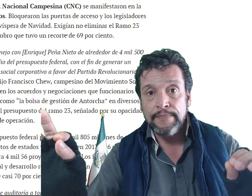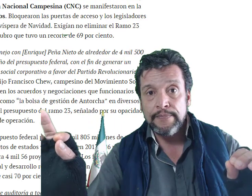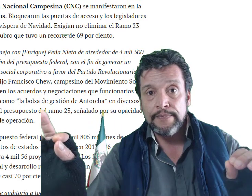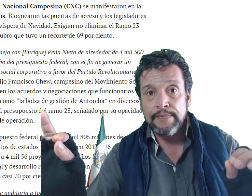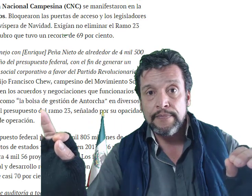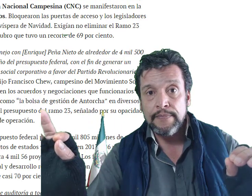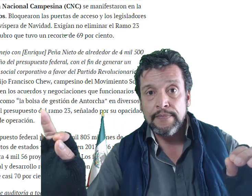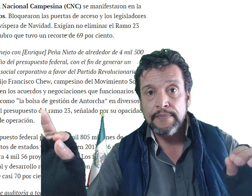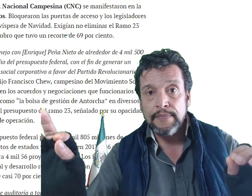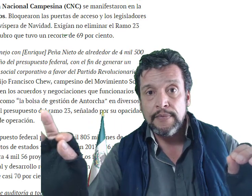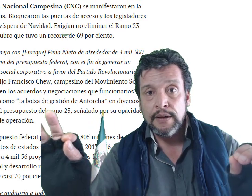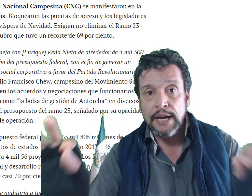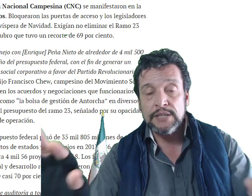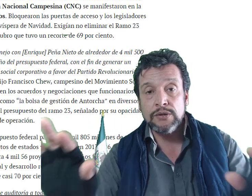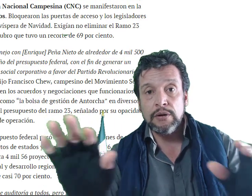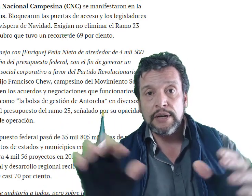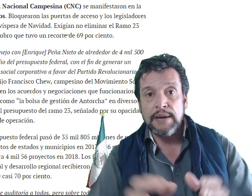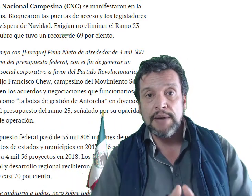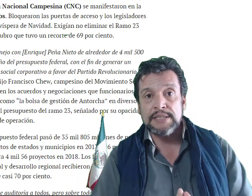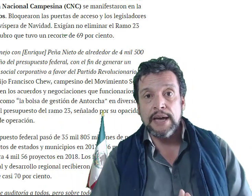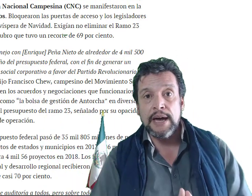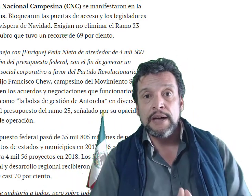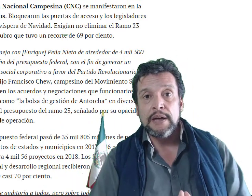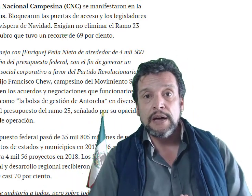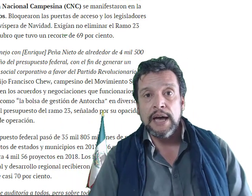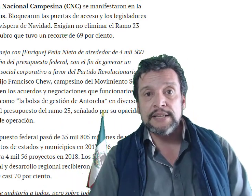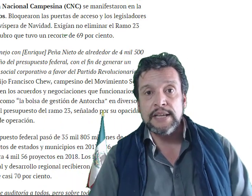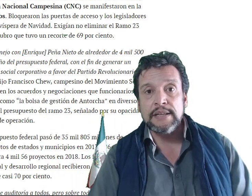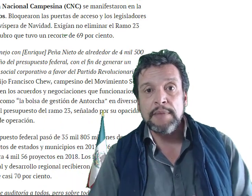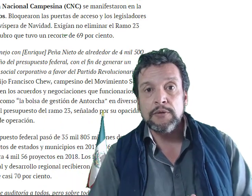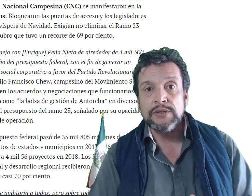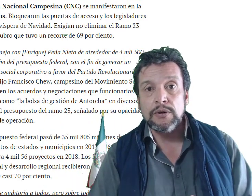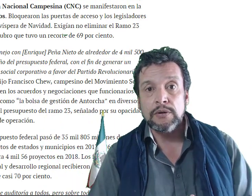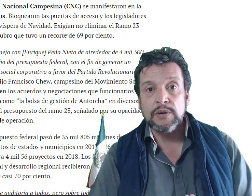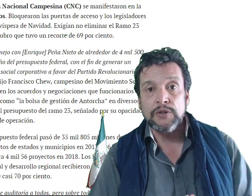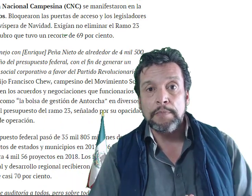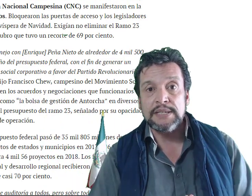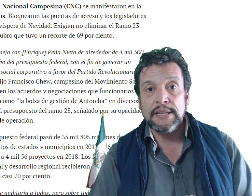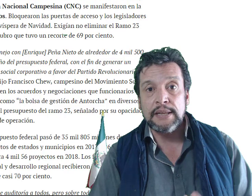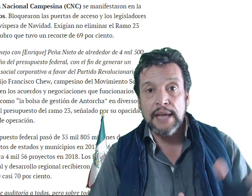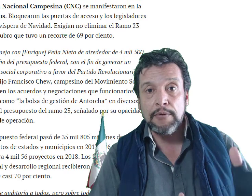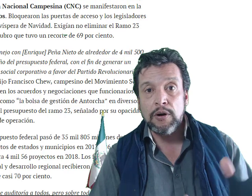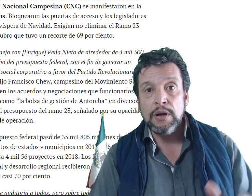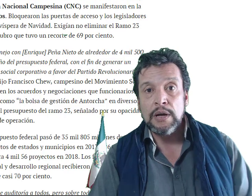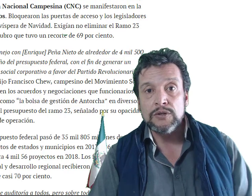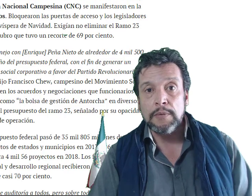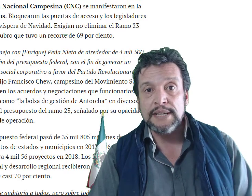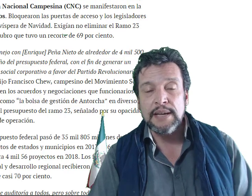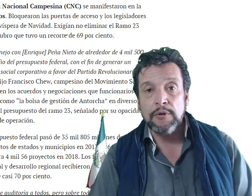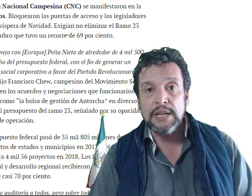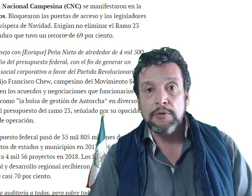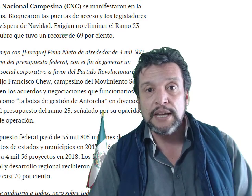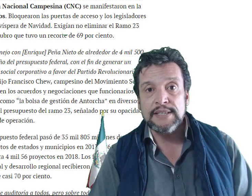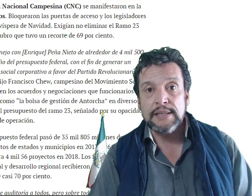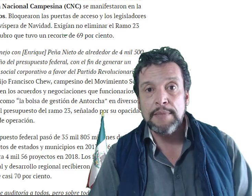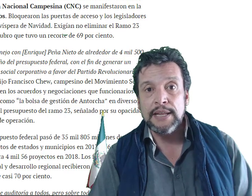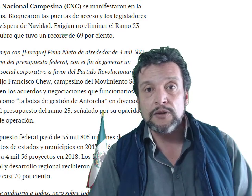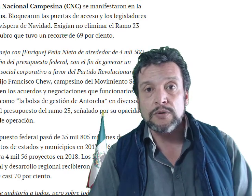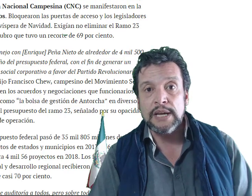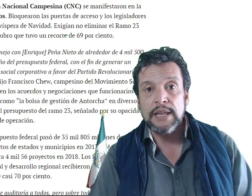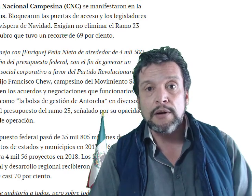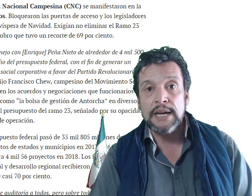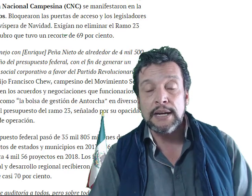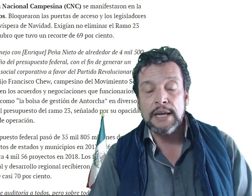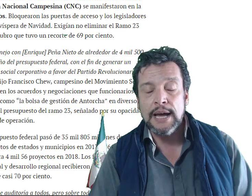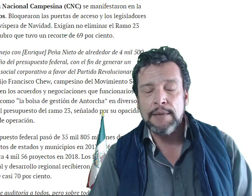blanco esto y en base a este tema nuestro nuestro presidente habló sobre este motivo y este tema